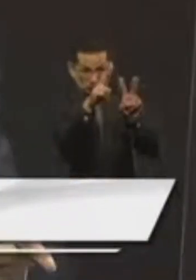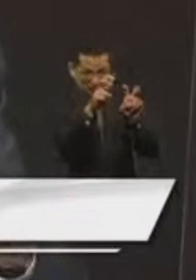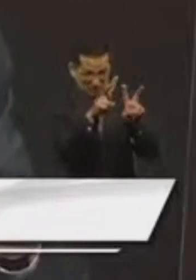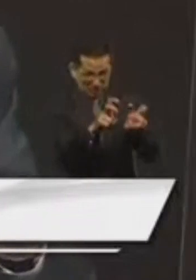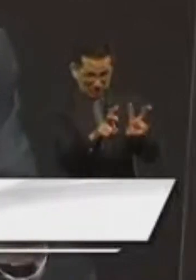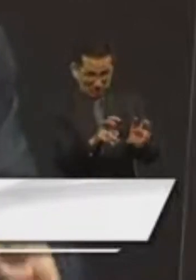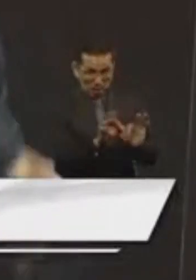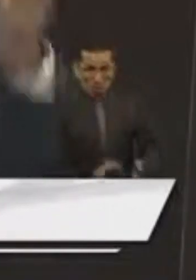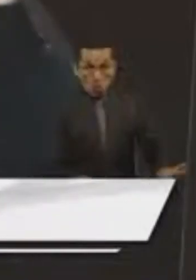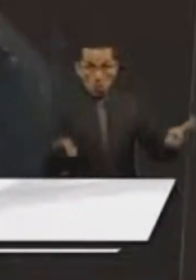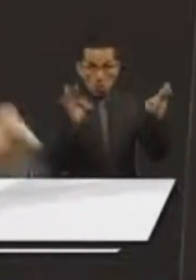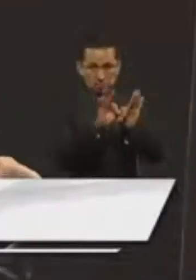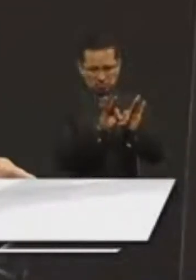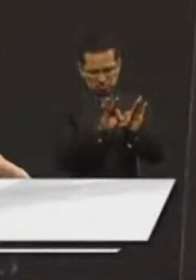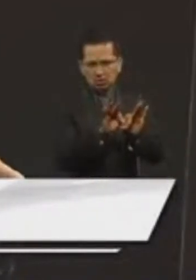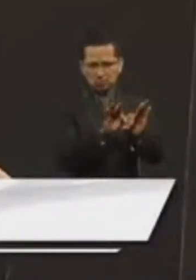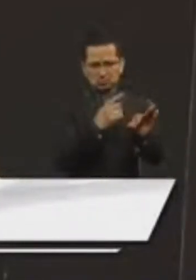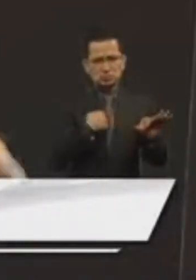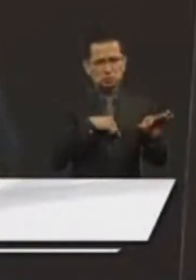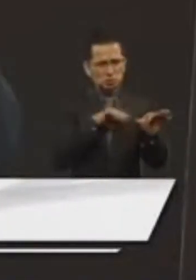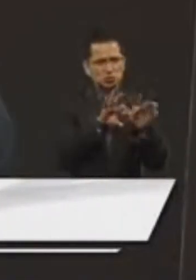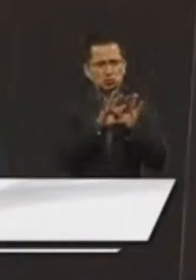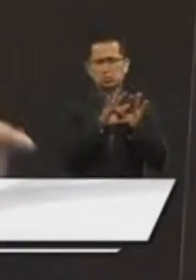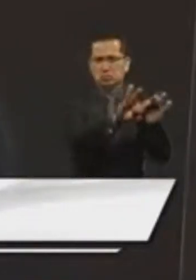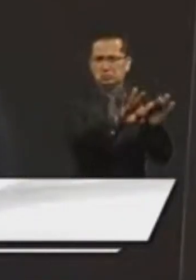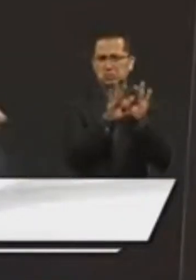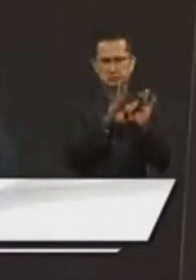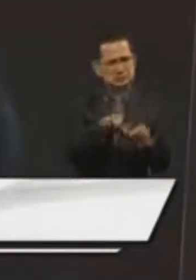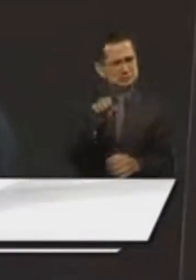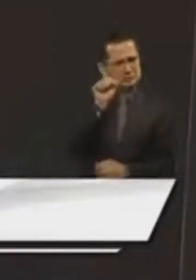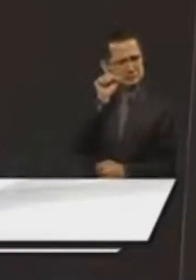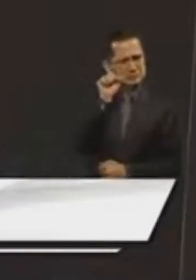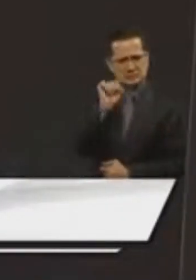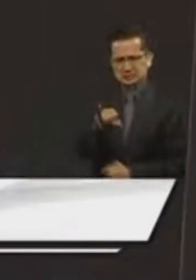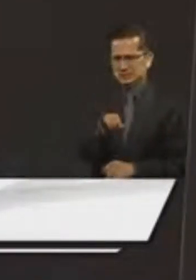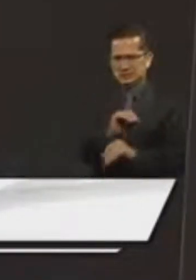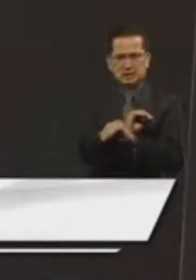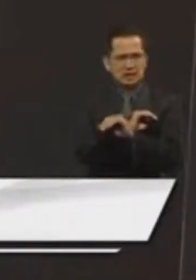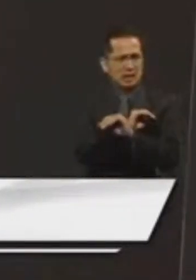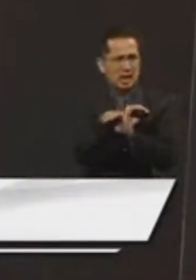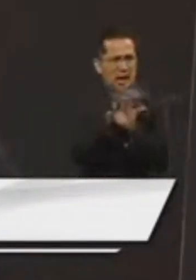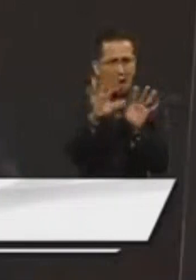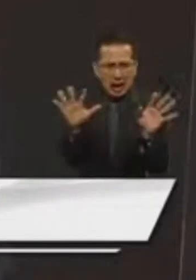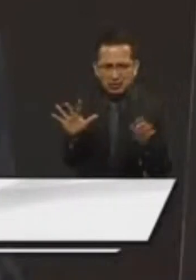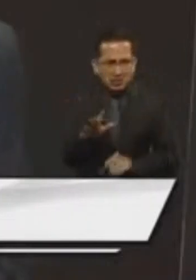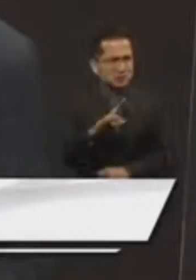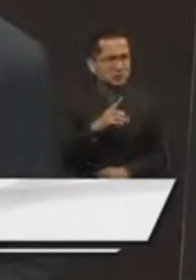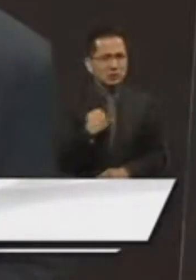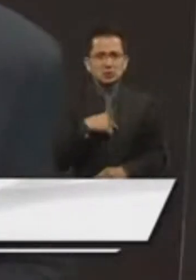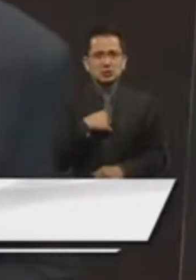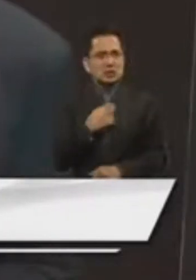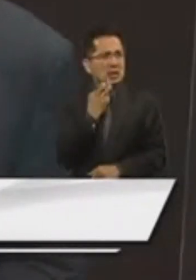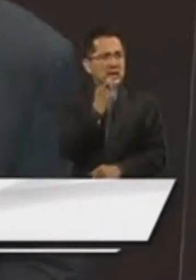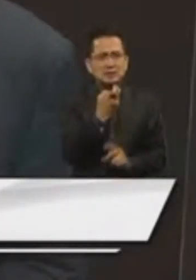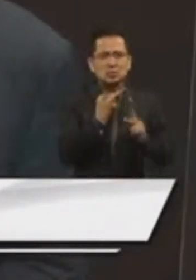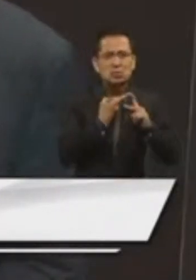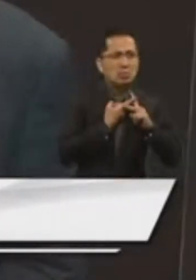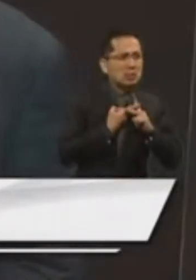que sí, porque somos de un mismo origen y